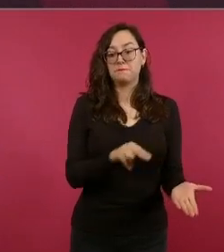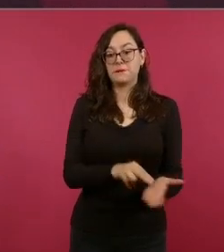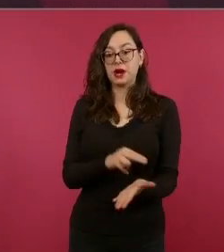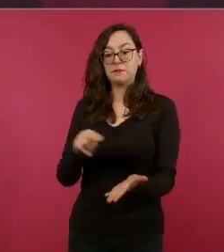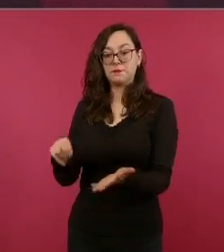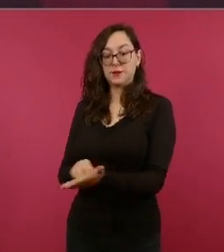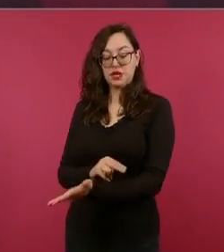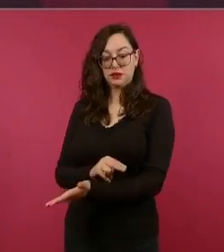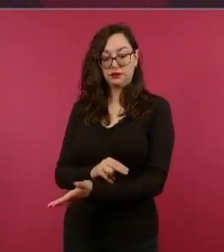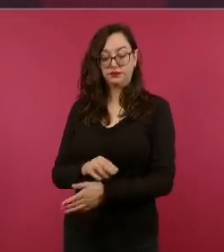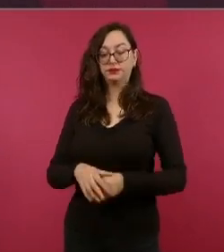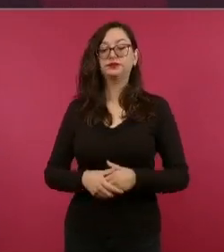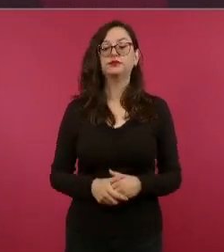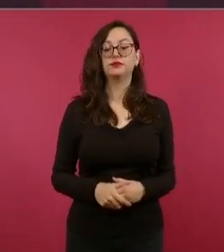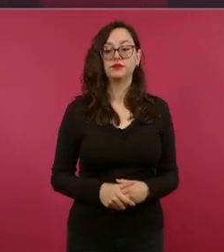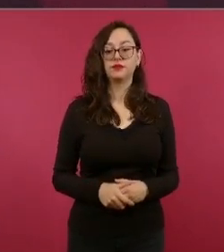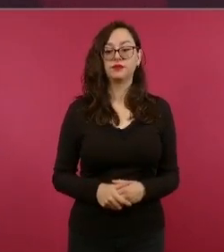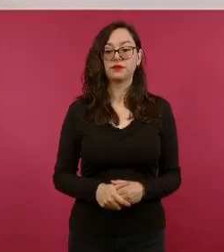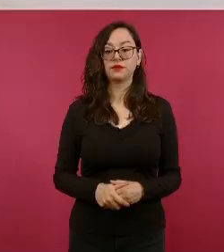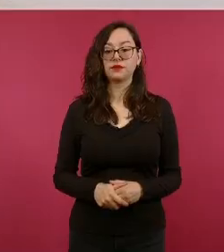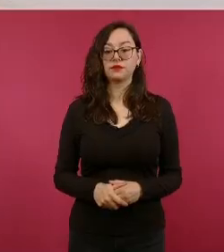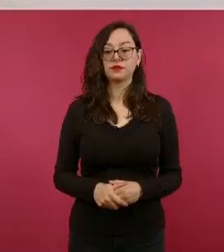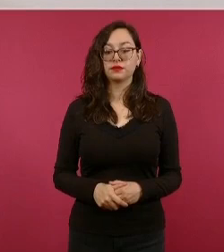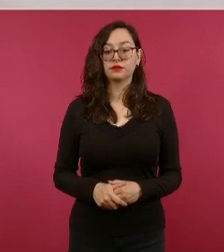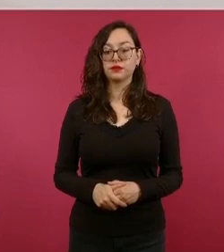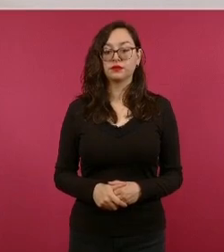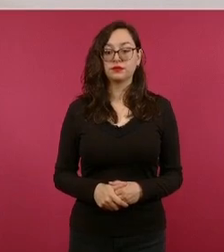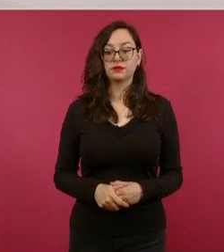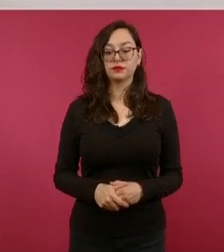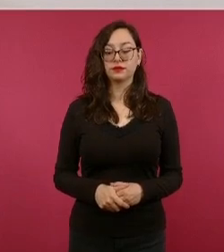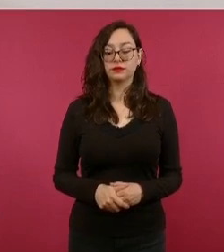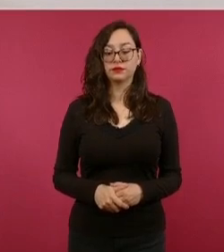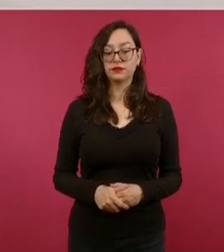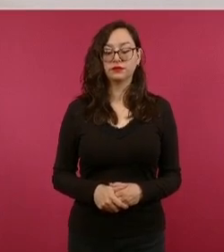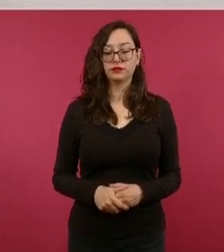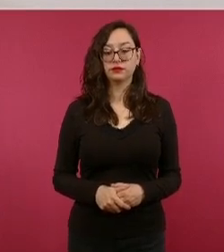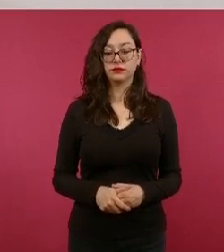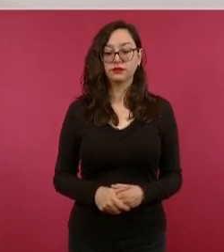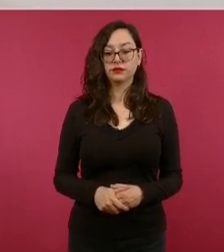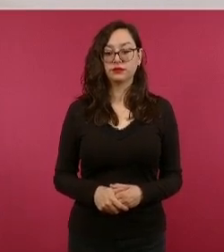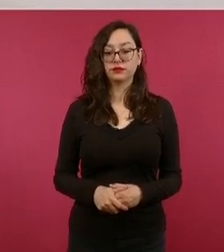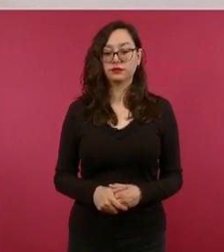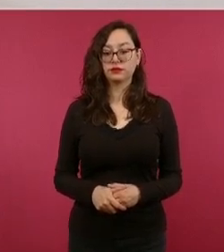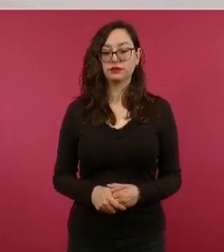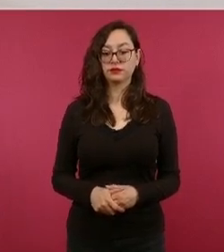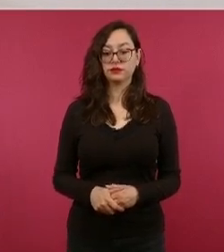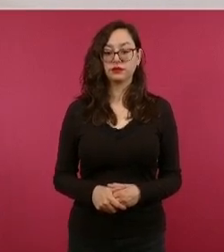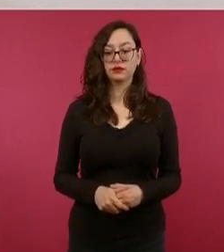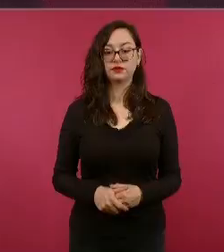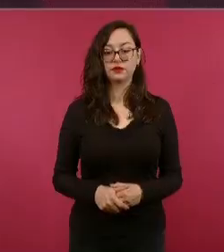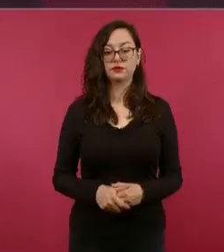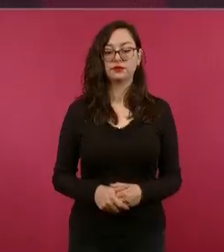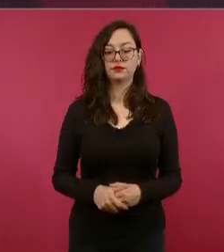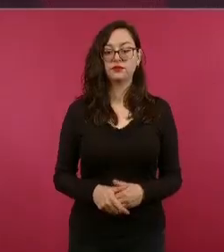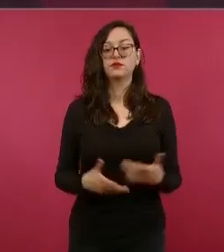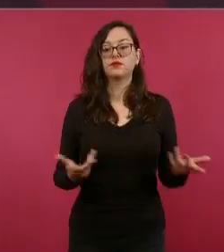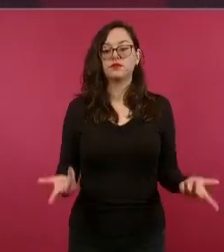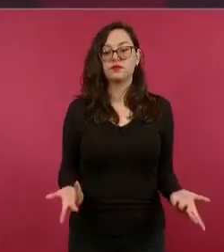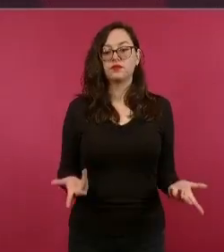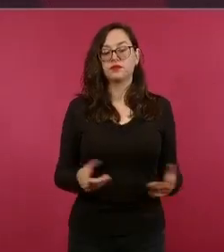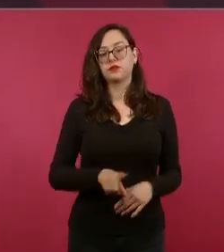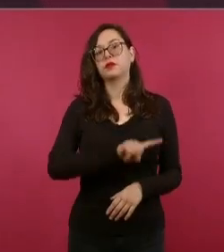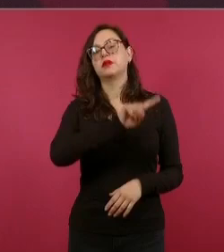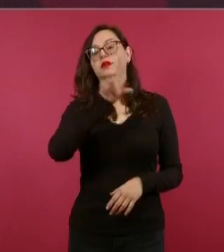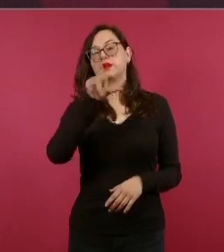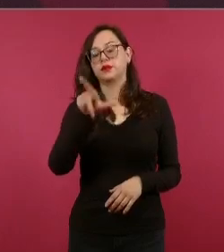Pero luego vino el convencerlos de que era necesaria la